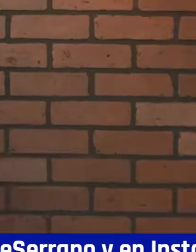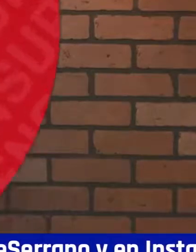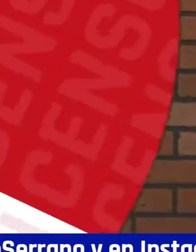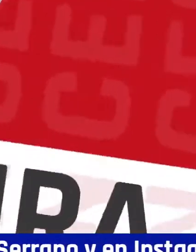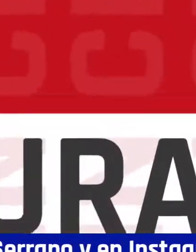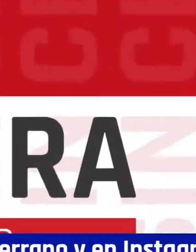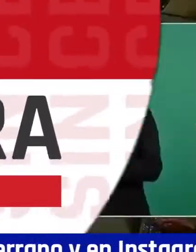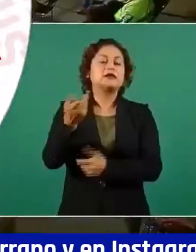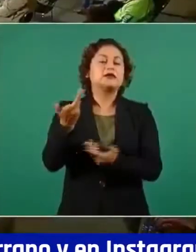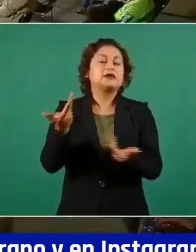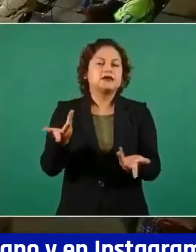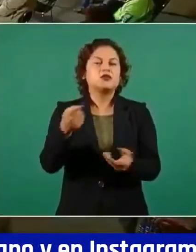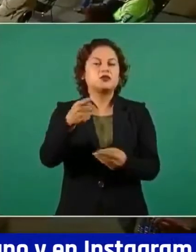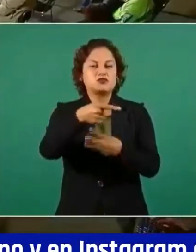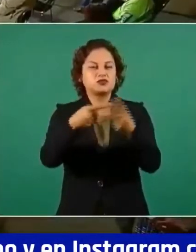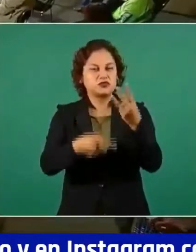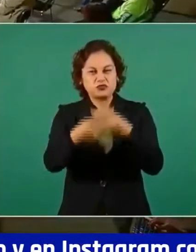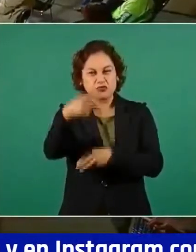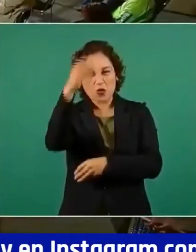Obrador. Bueno,